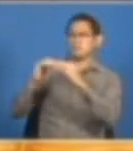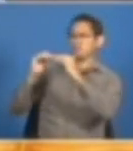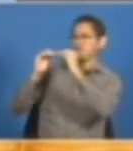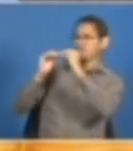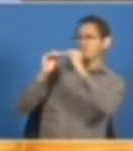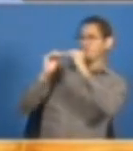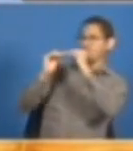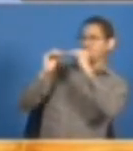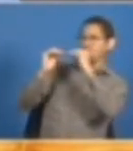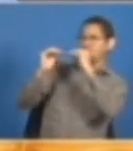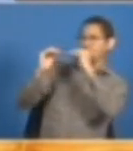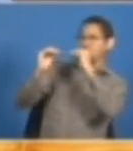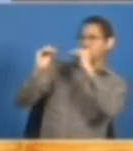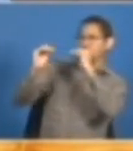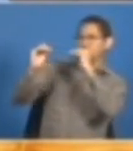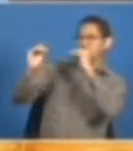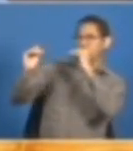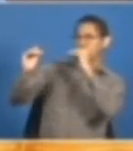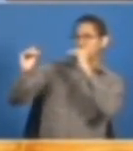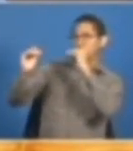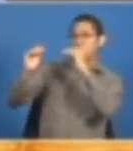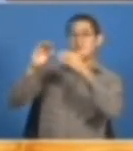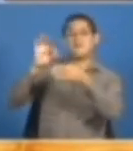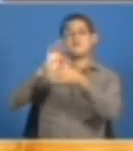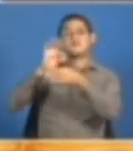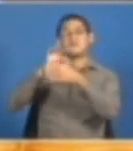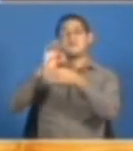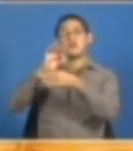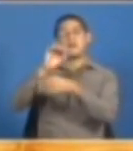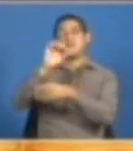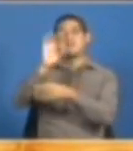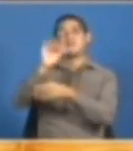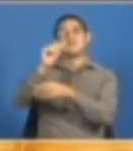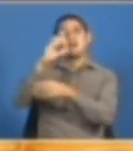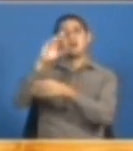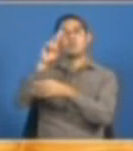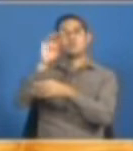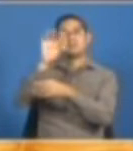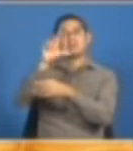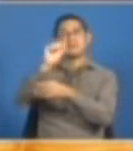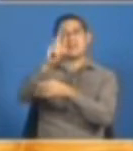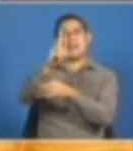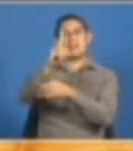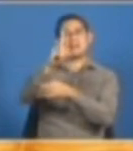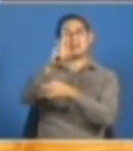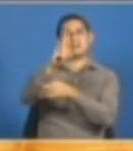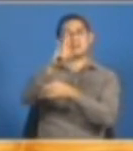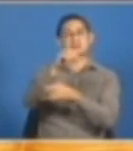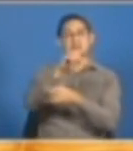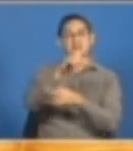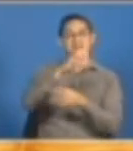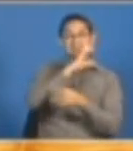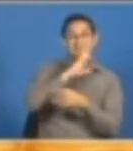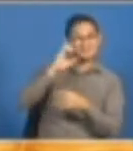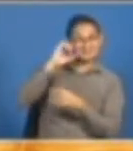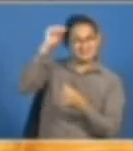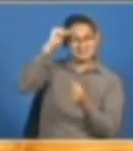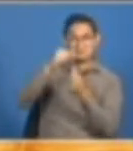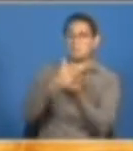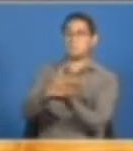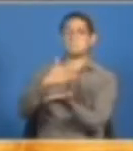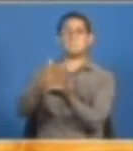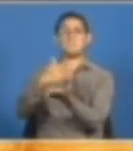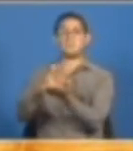la Facultad de Agronomía fue vendida, se logró una suma millonaria, pero esta no